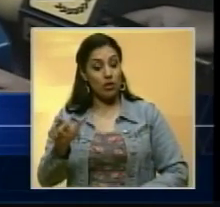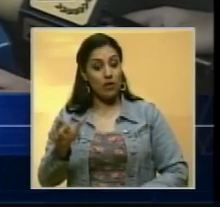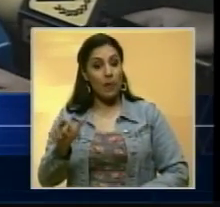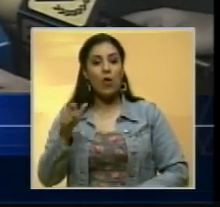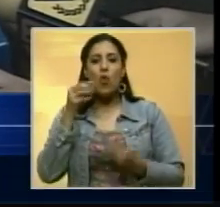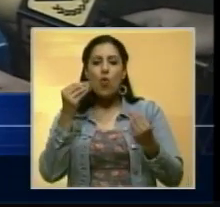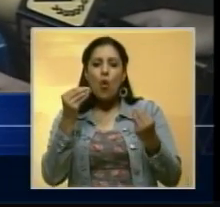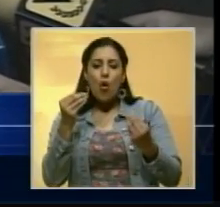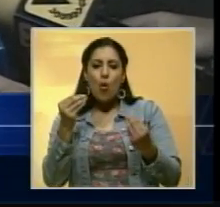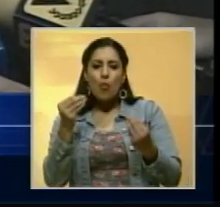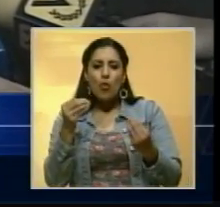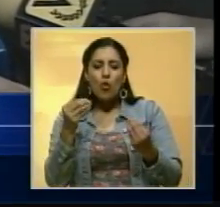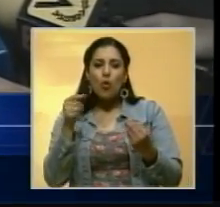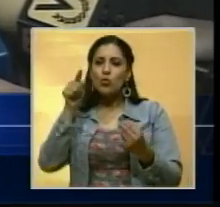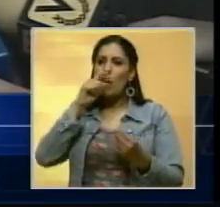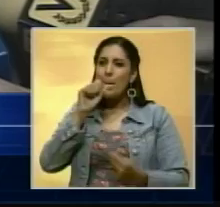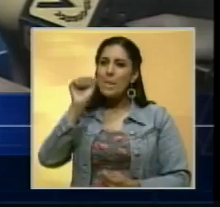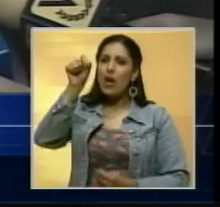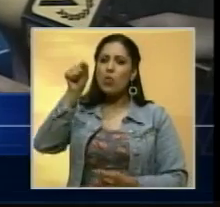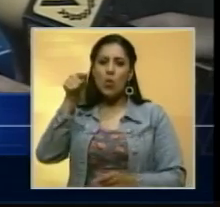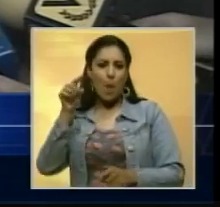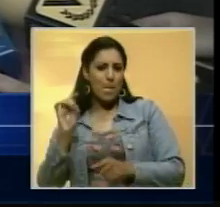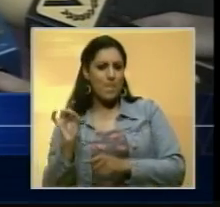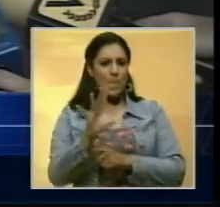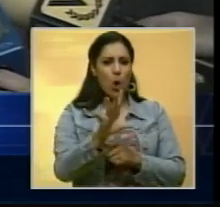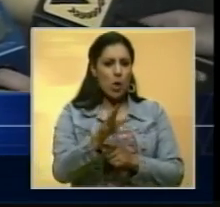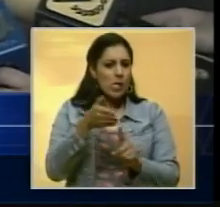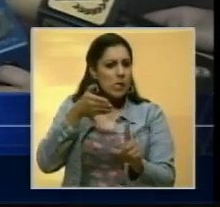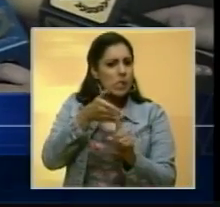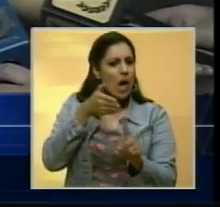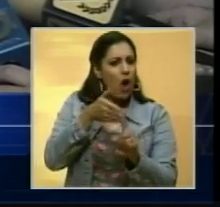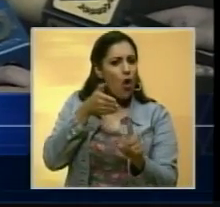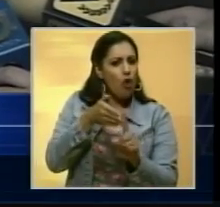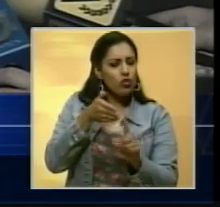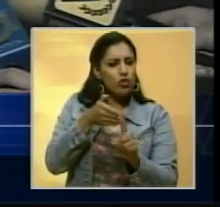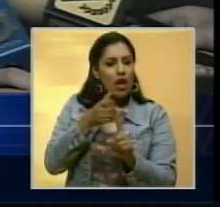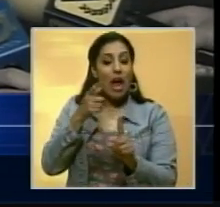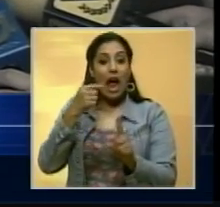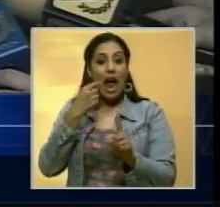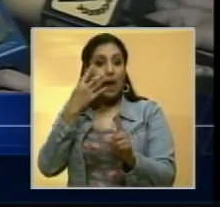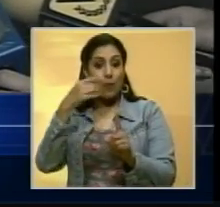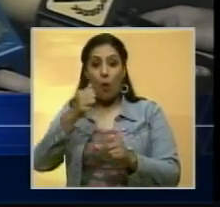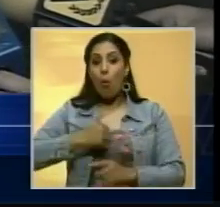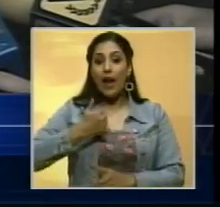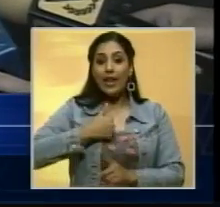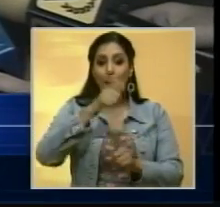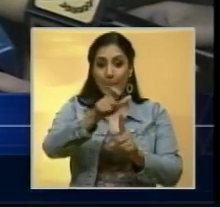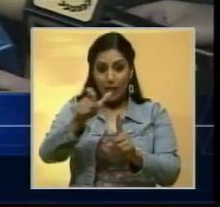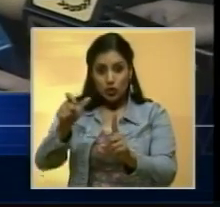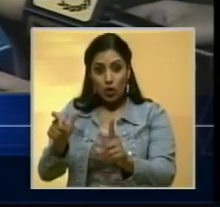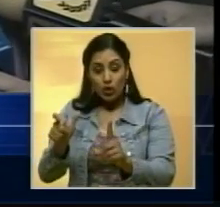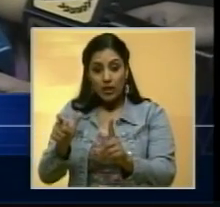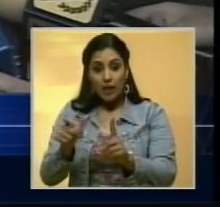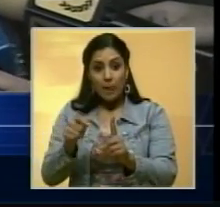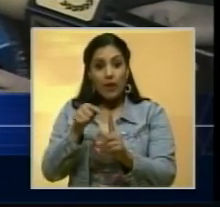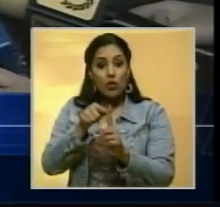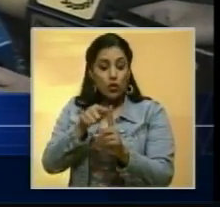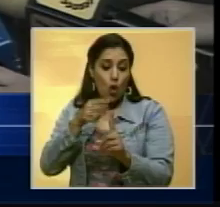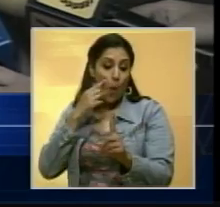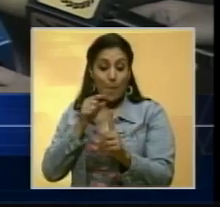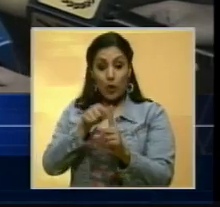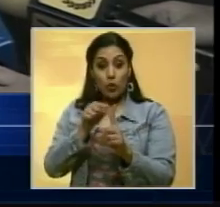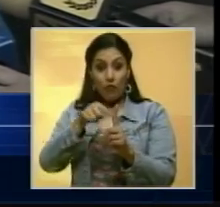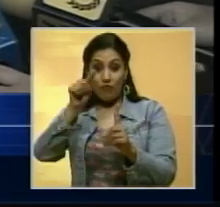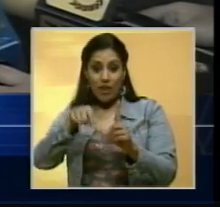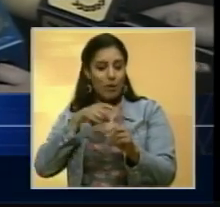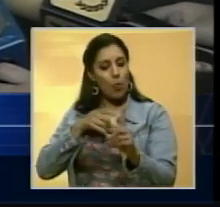¿Cómo tú vas a amedrentar, a perseguir y a decirle a cualquier ser humano que lo vas a votar